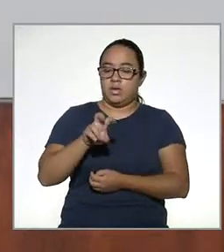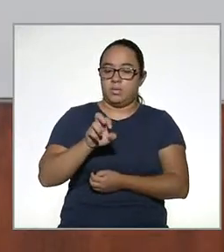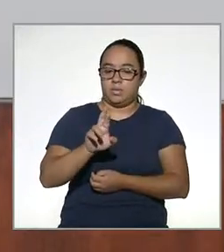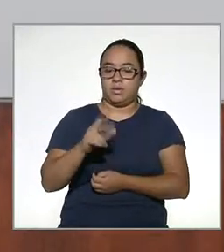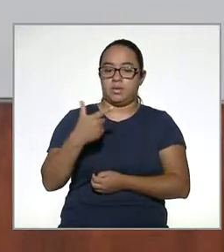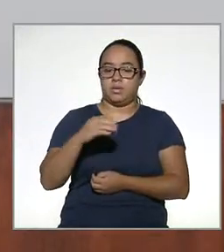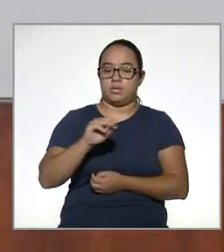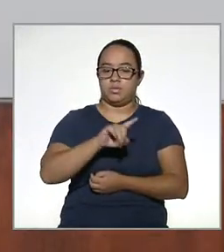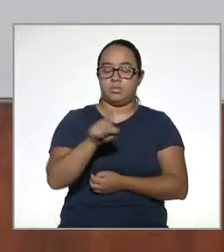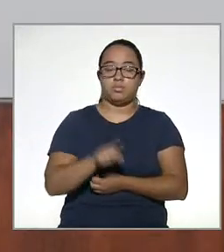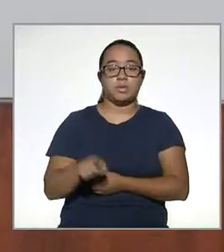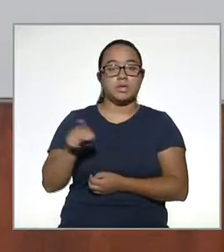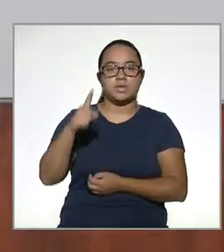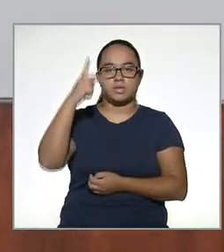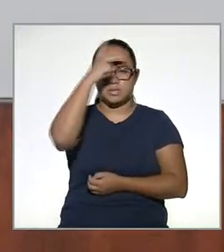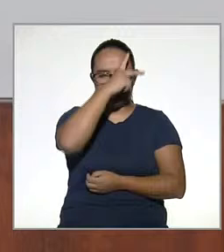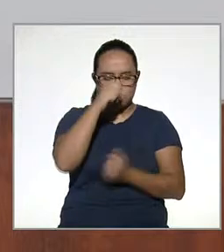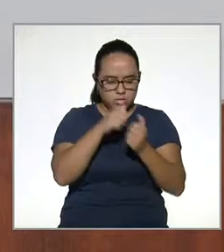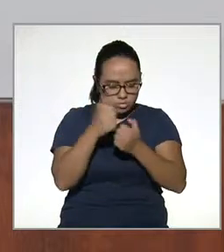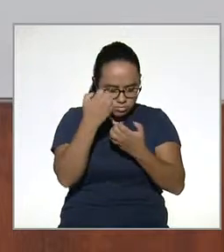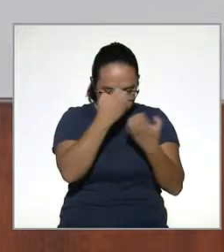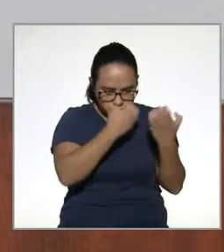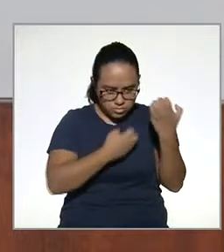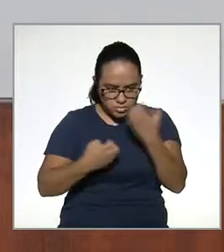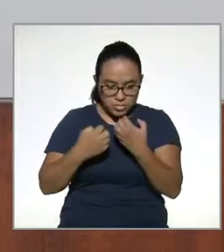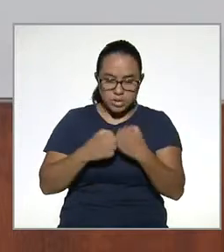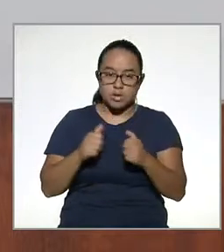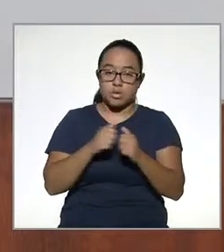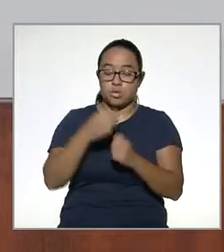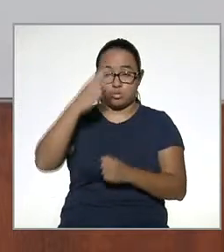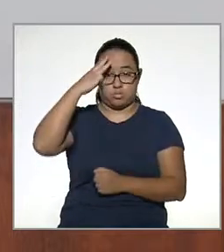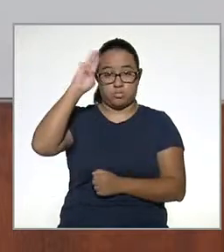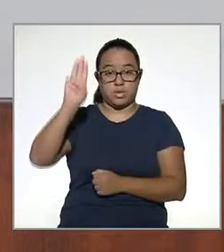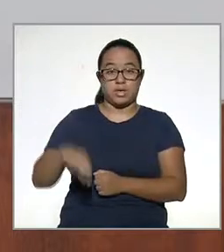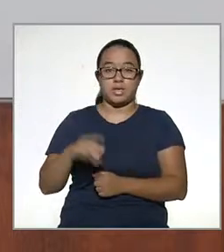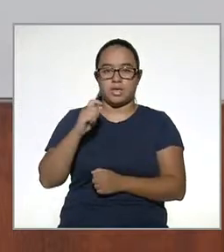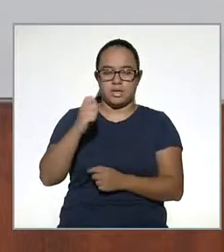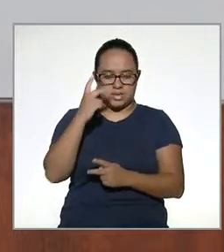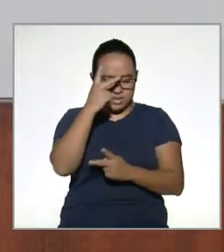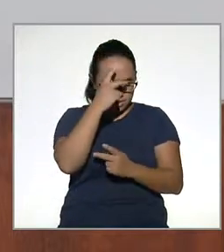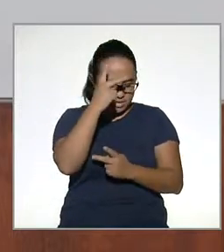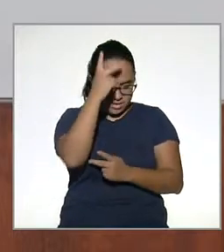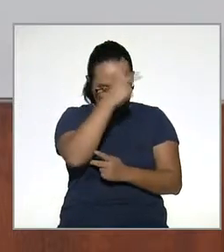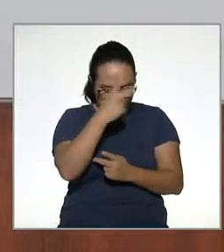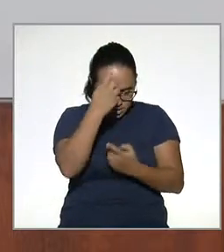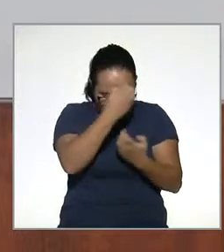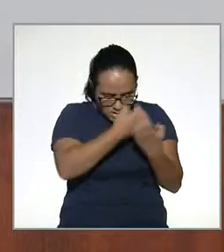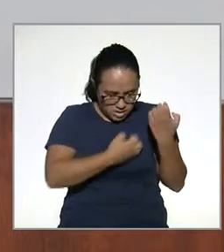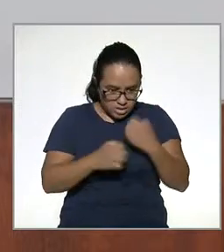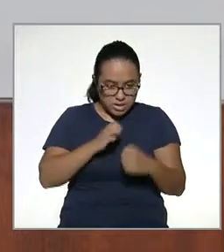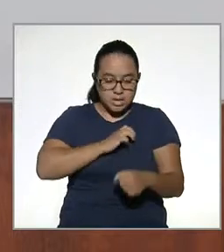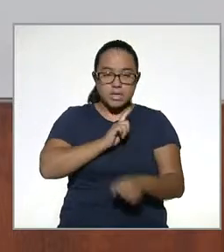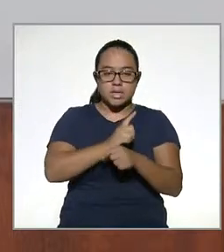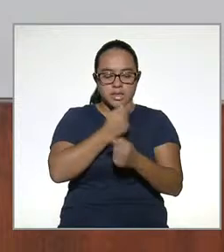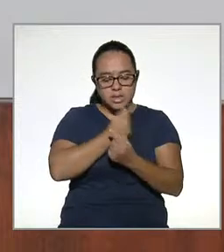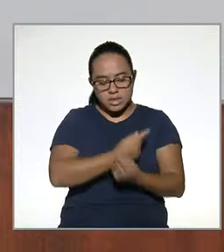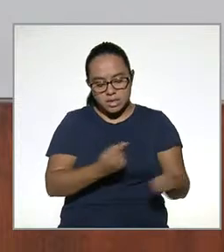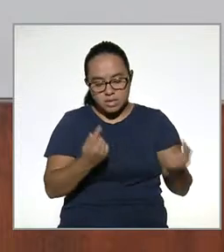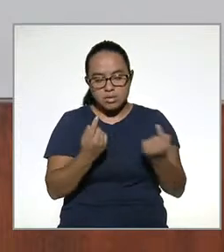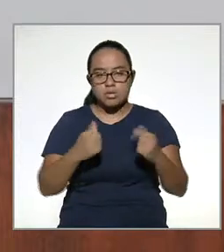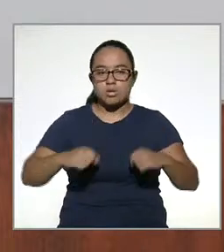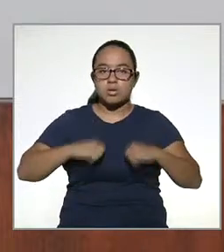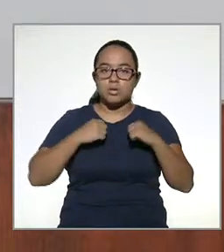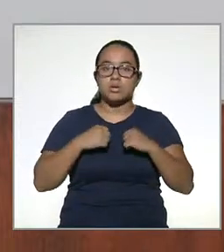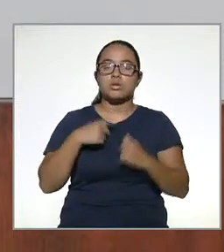Toledo. Él es psicoanalista lacaniano con una maestría en psicoanálisis y especialista en niños y adolescentes. Es